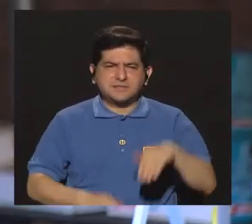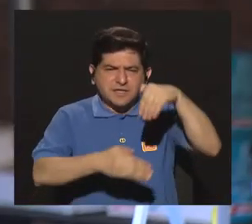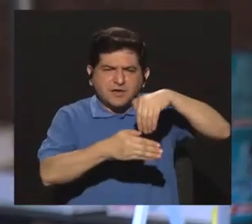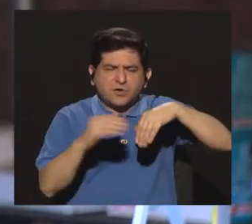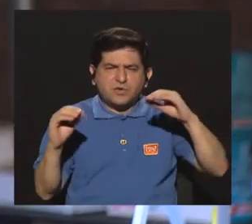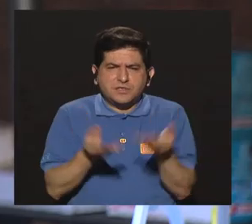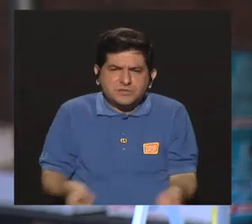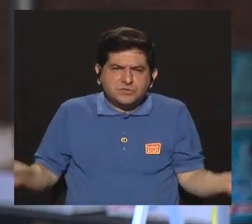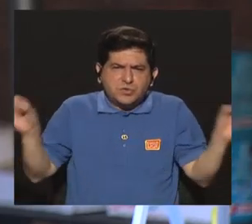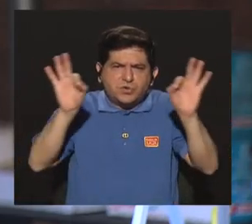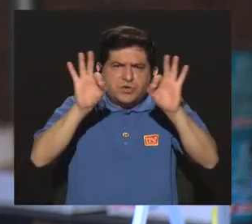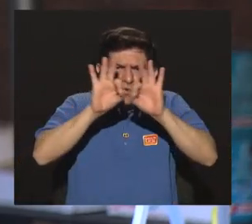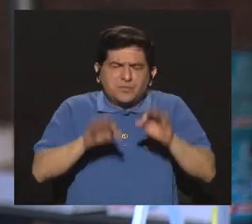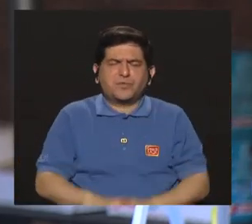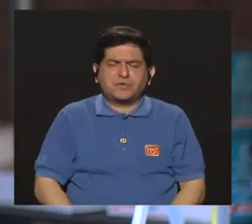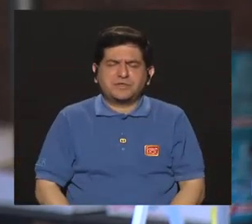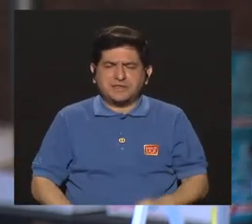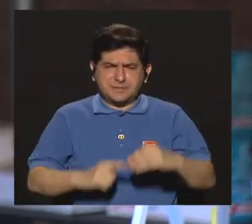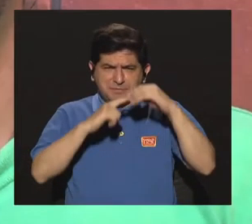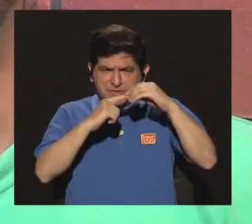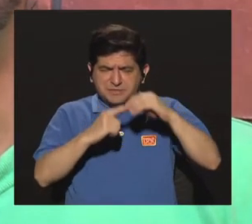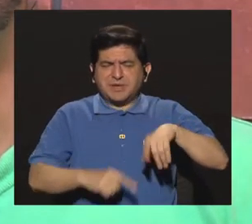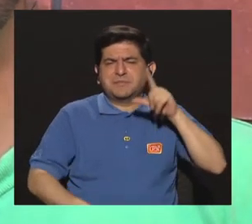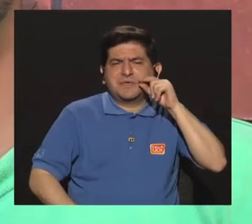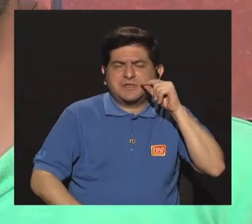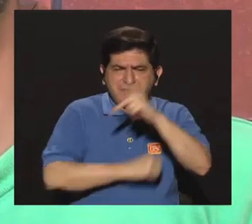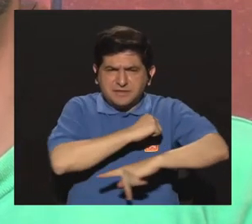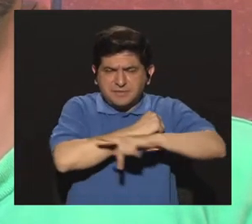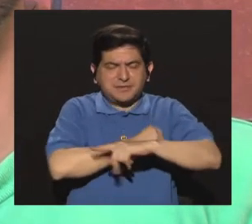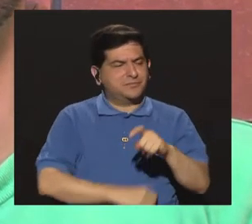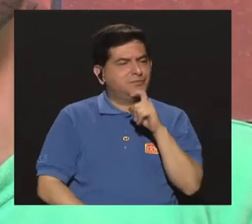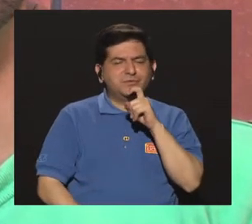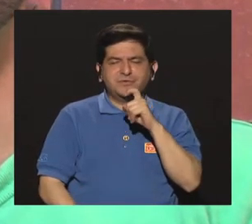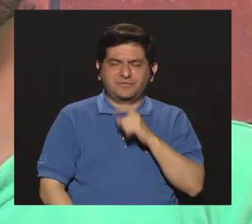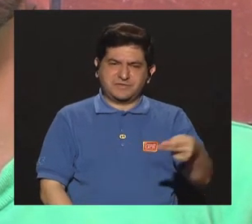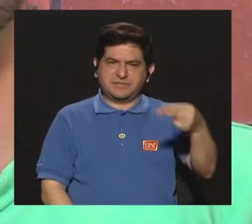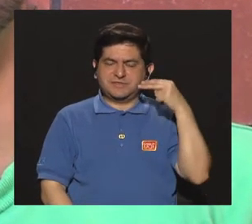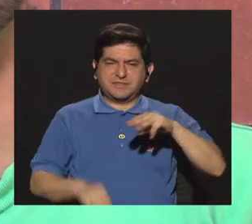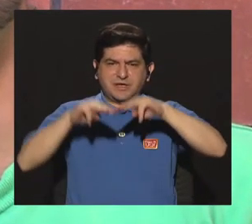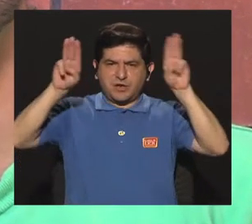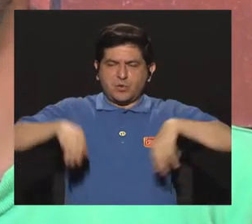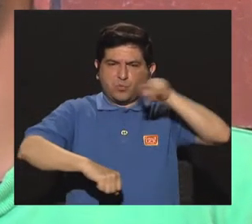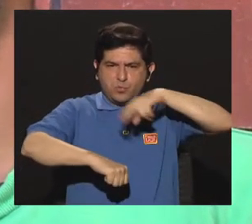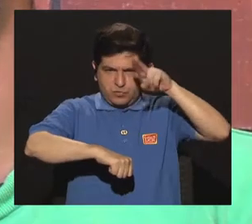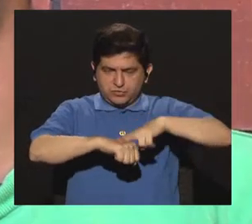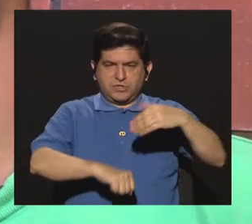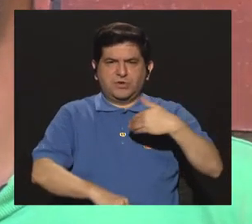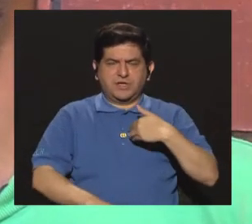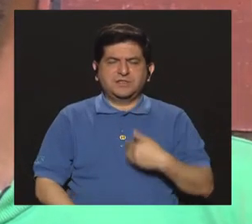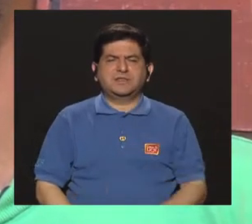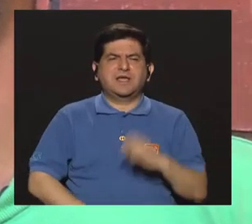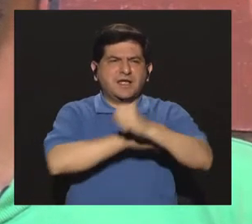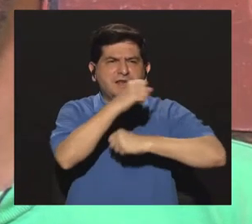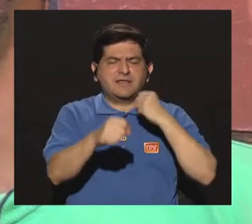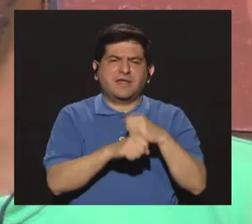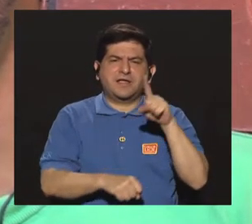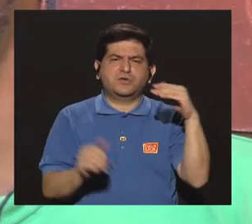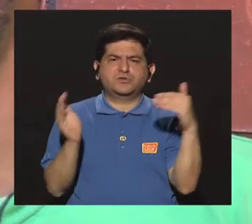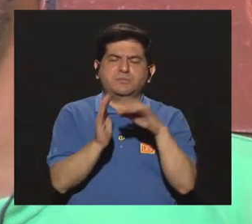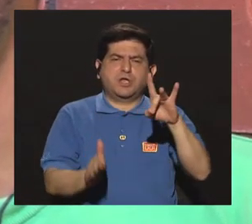colección más importante de aves del país esto es difícil porque históricamente la emoción nacional que tiene especímenes de